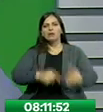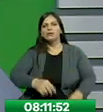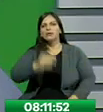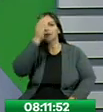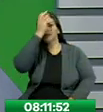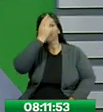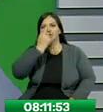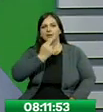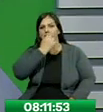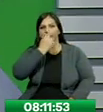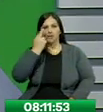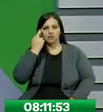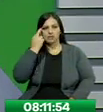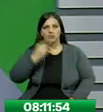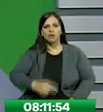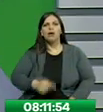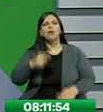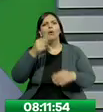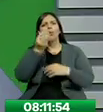investigue este caso.